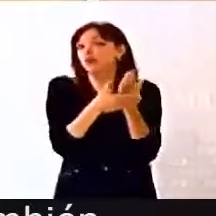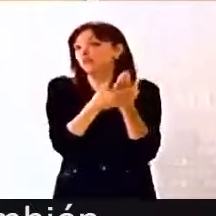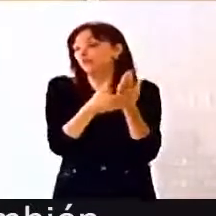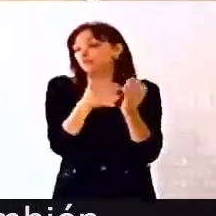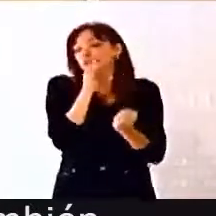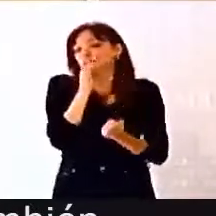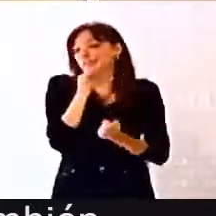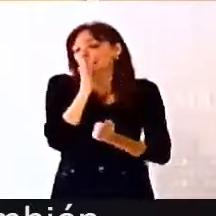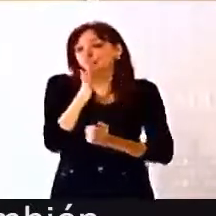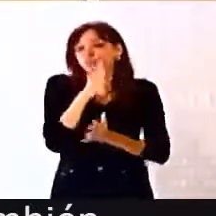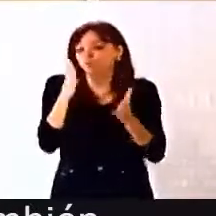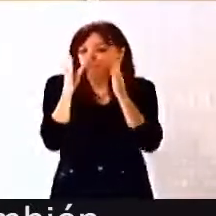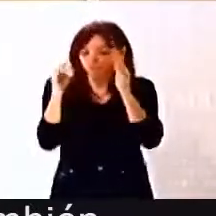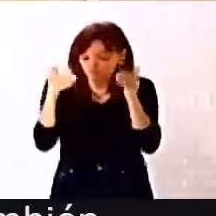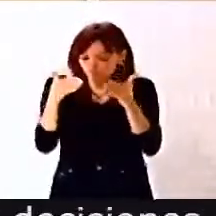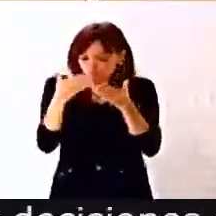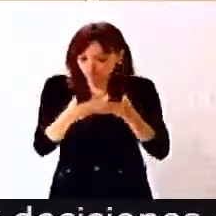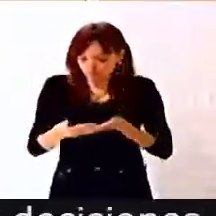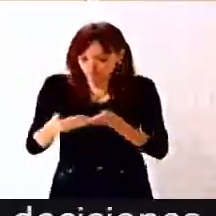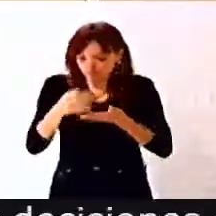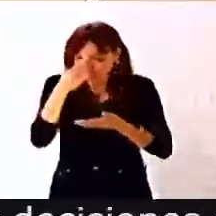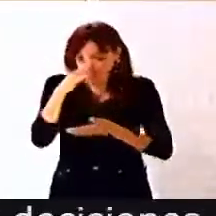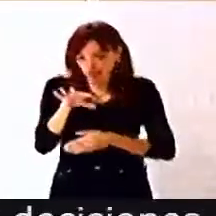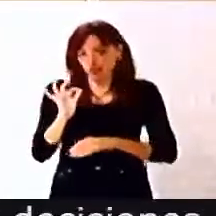es estudiar la decisión. Hombre,